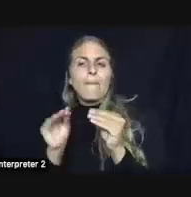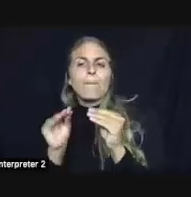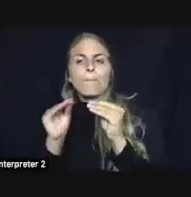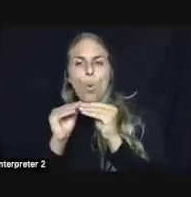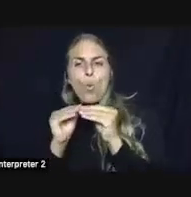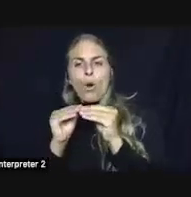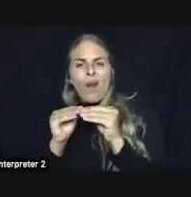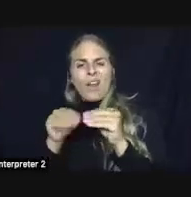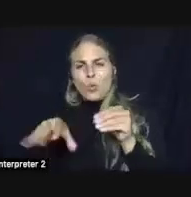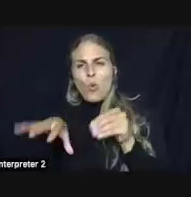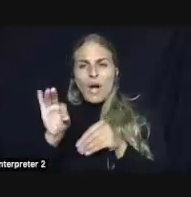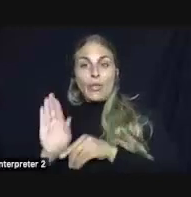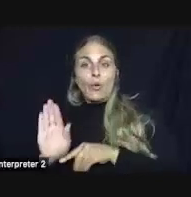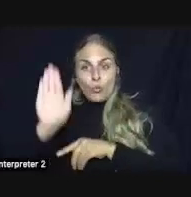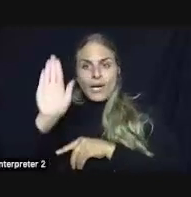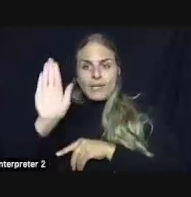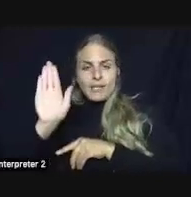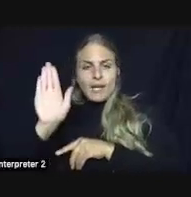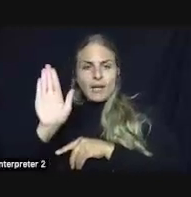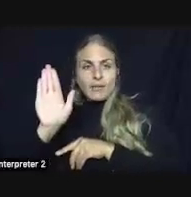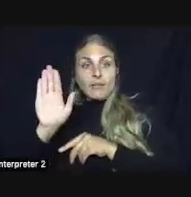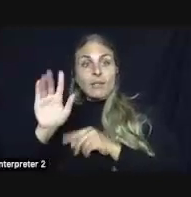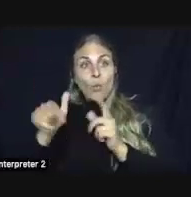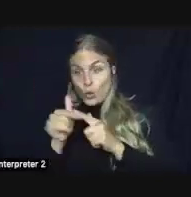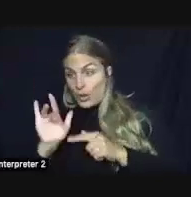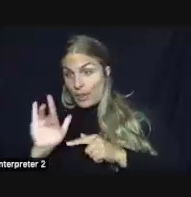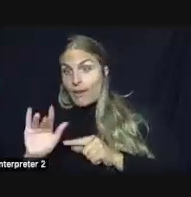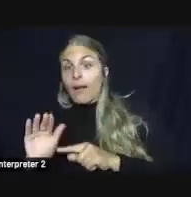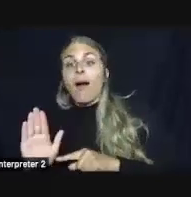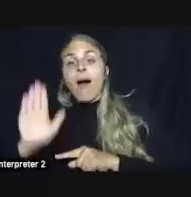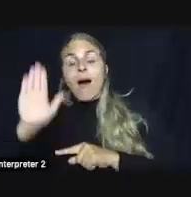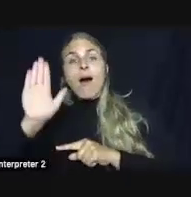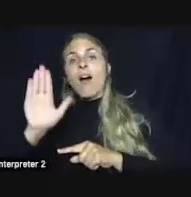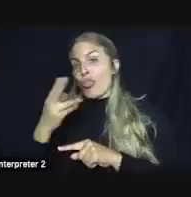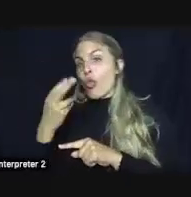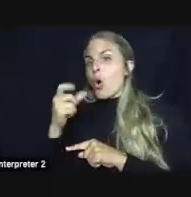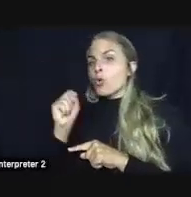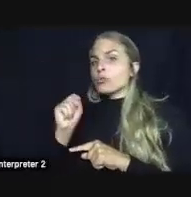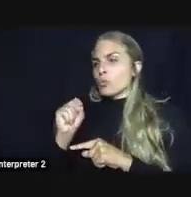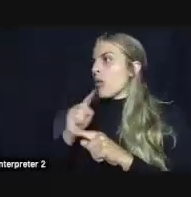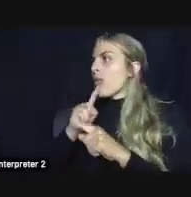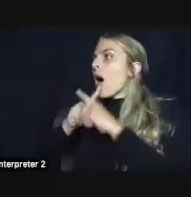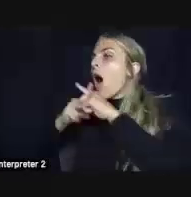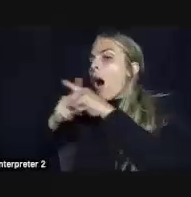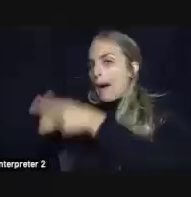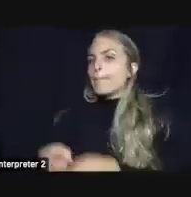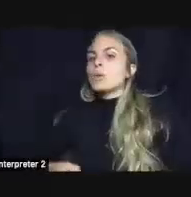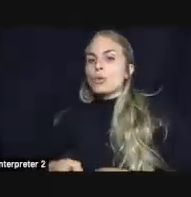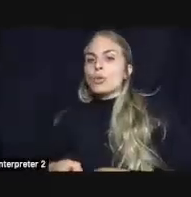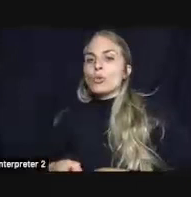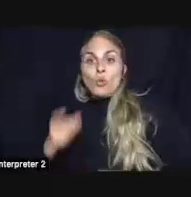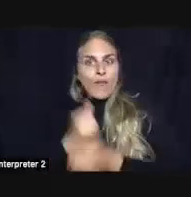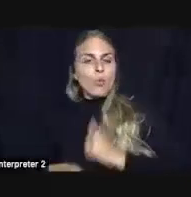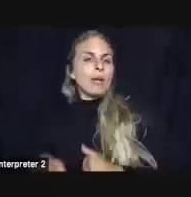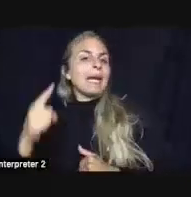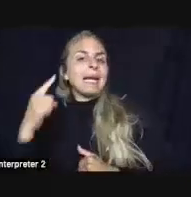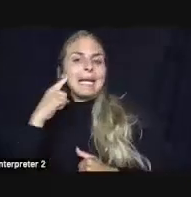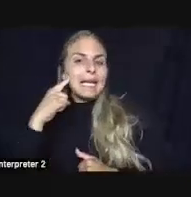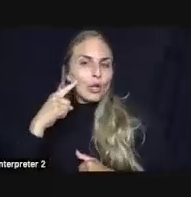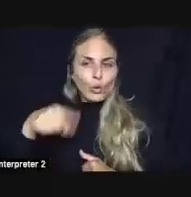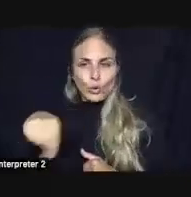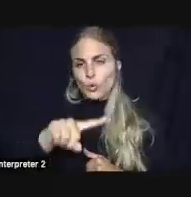para acceder a más funciones. Cuando se le pida hablar, el anfitrión le dará permiso para anular el silencio para que